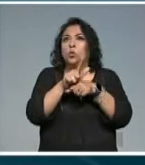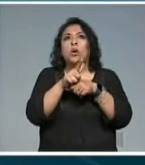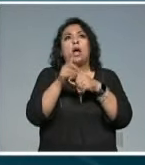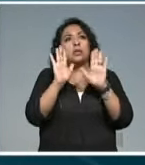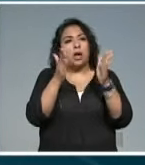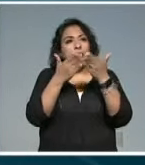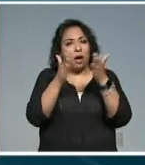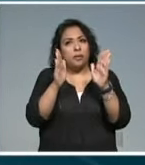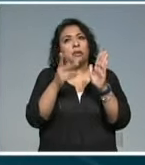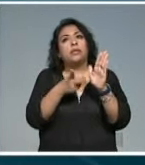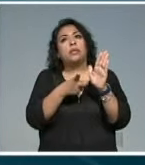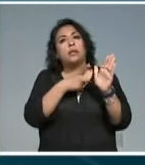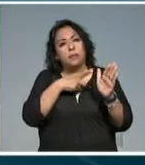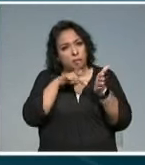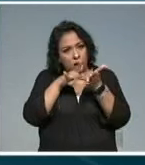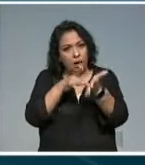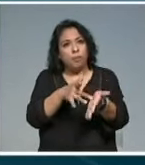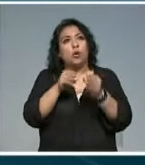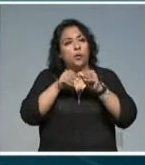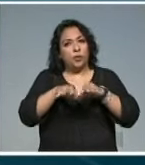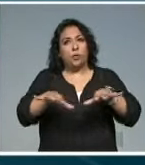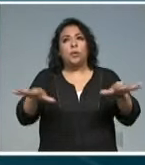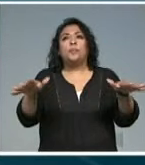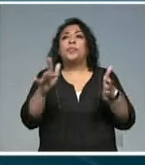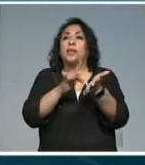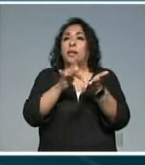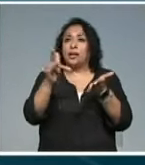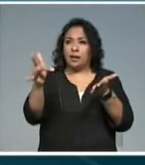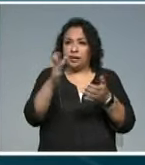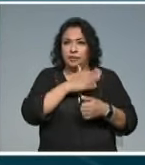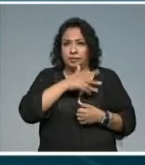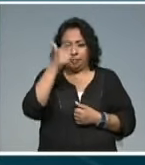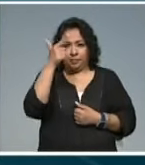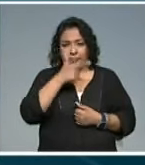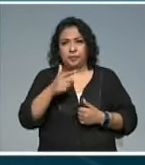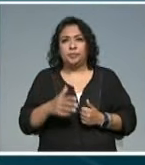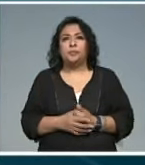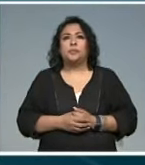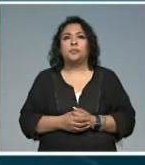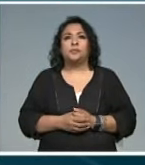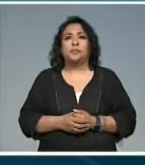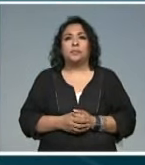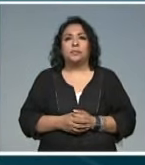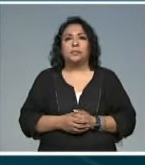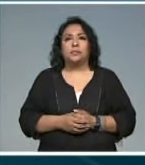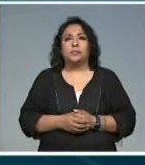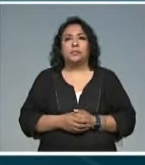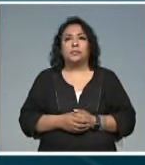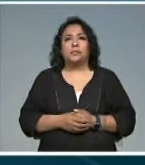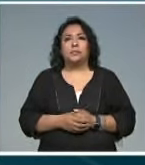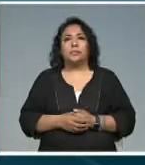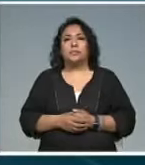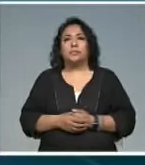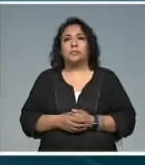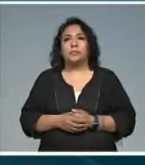moviendo y hay que acercarnos, y hay que apoyarlas, y hay que difundirlas. Muchas gracias. Muy buenas noches. Muy buenas noches.